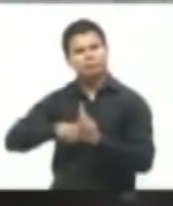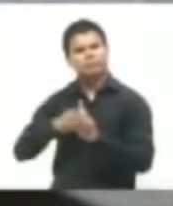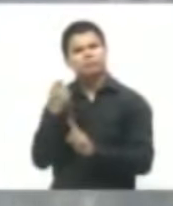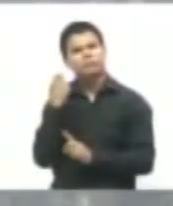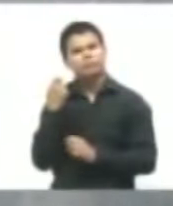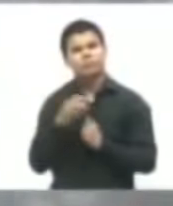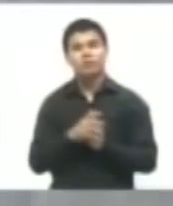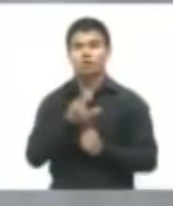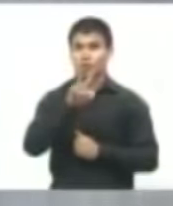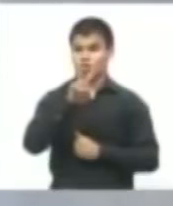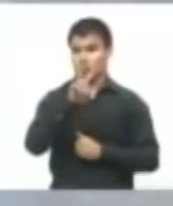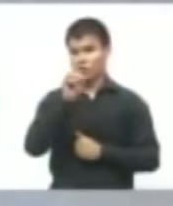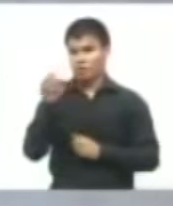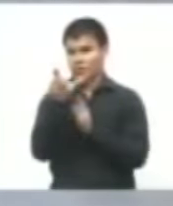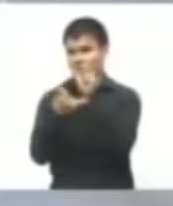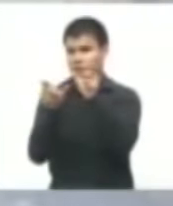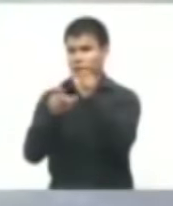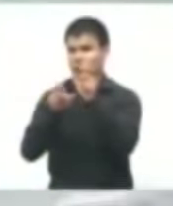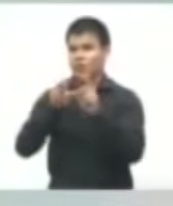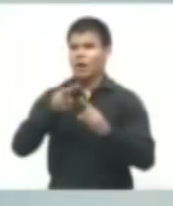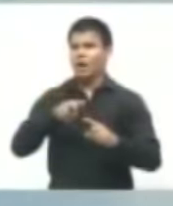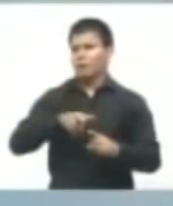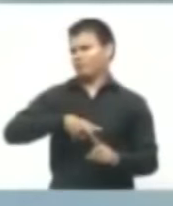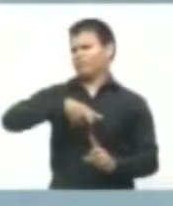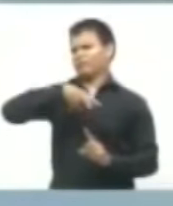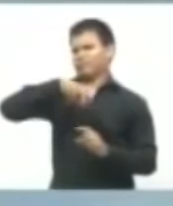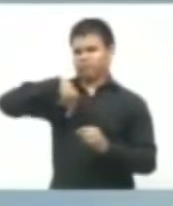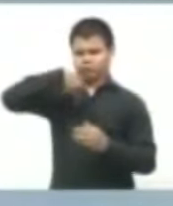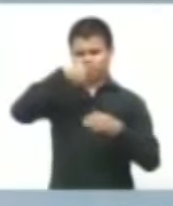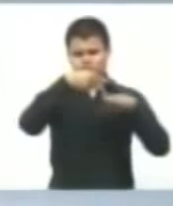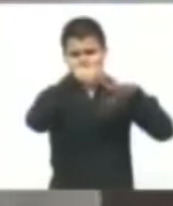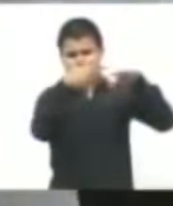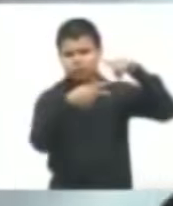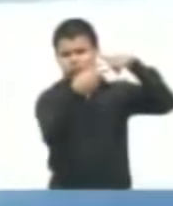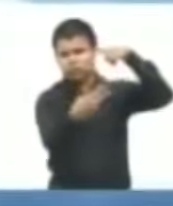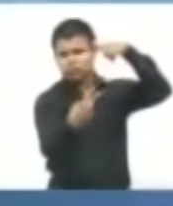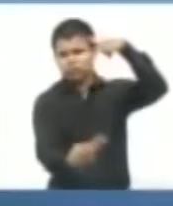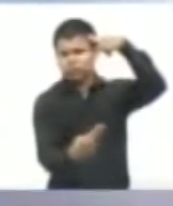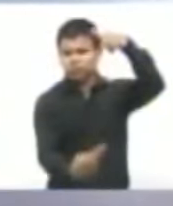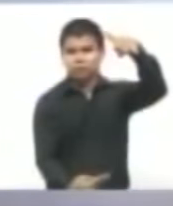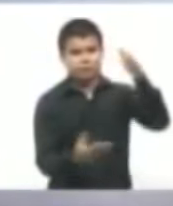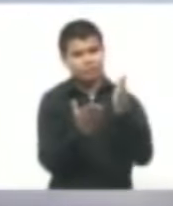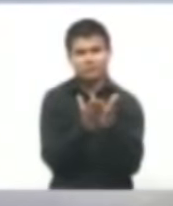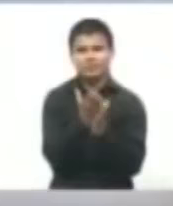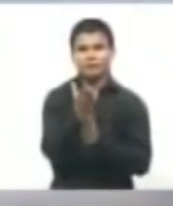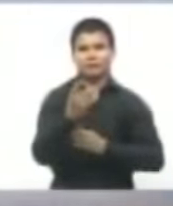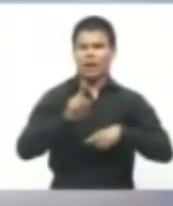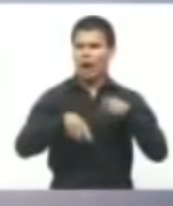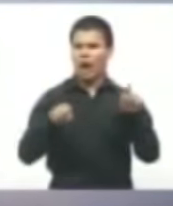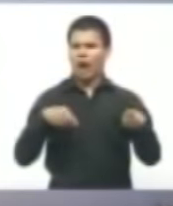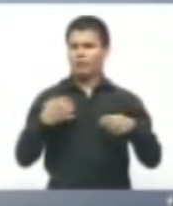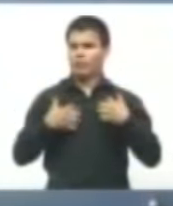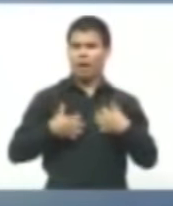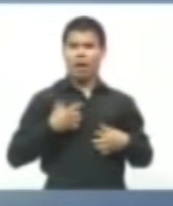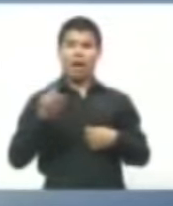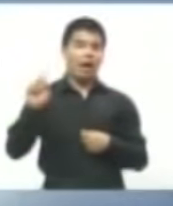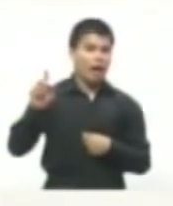200 personas con nosotros y la idea es que esto crezca y que venga más gente. Aquí el miedo no está permitido.